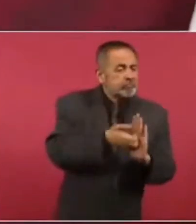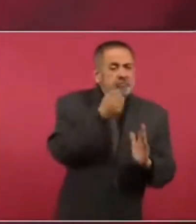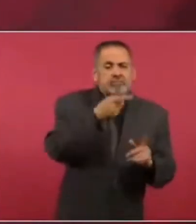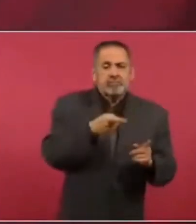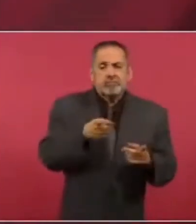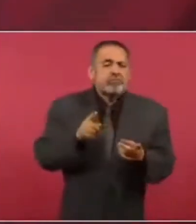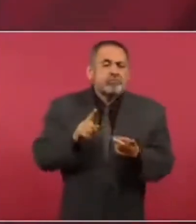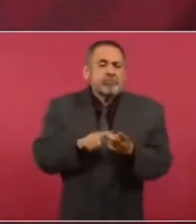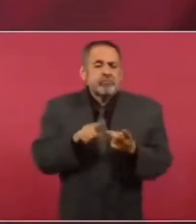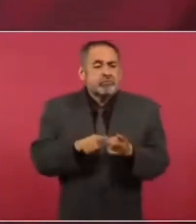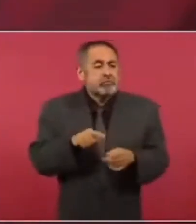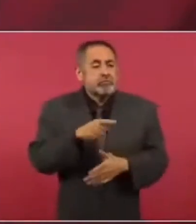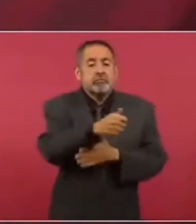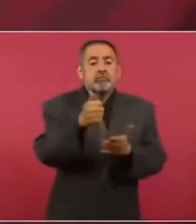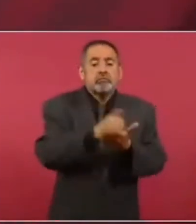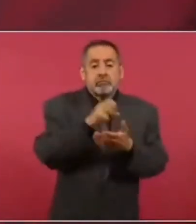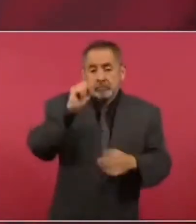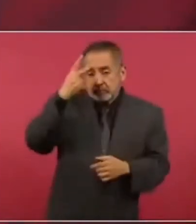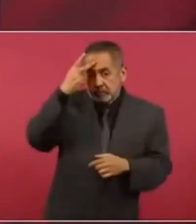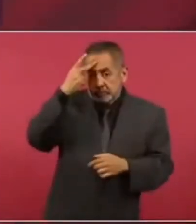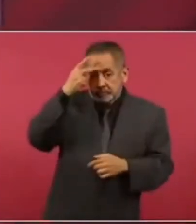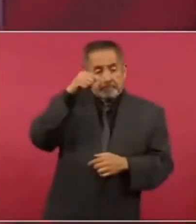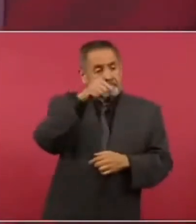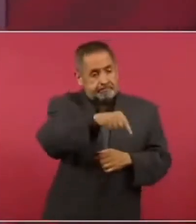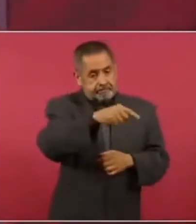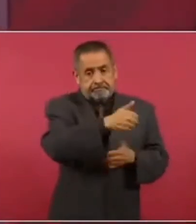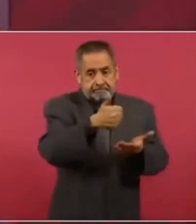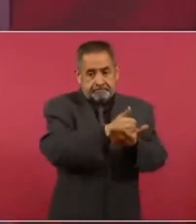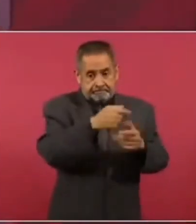en la ciudad de San Luis Potosí,